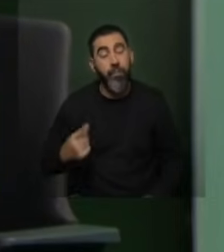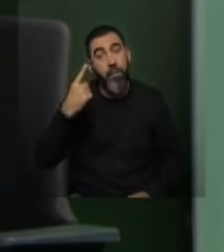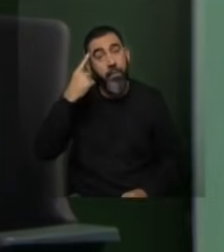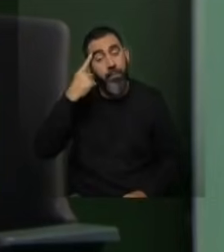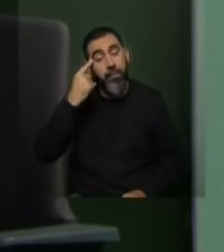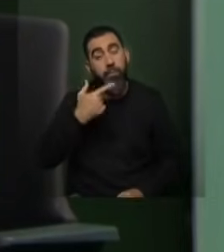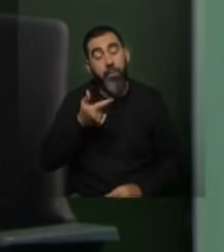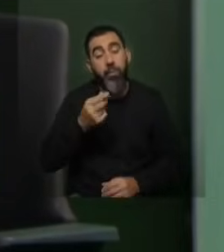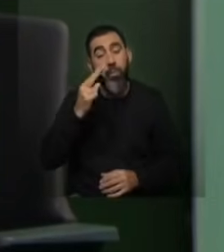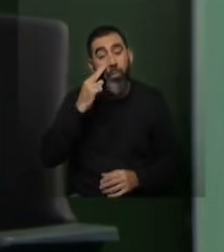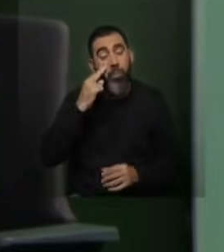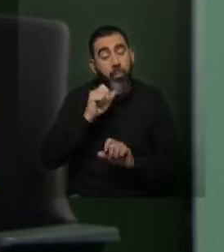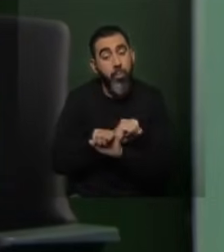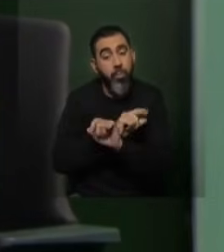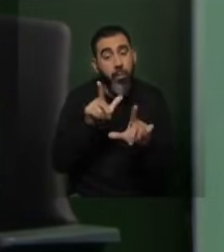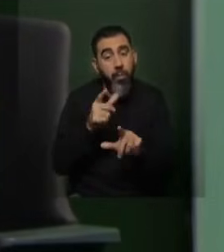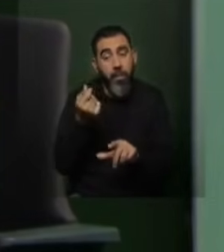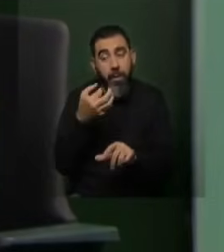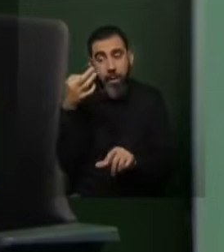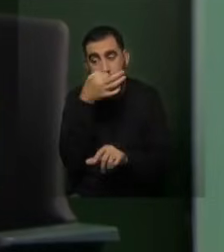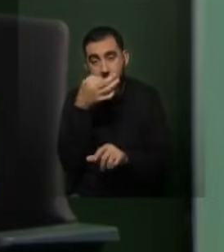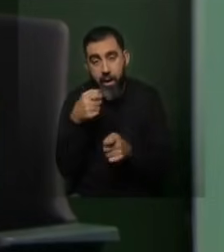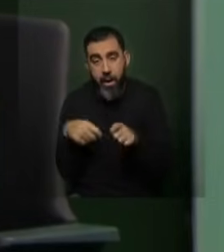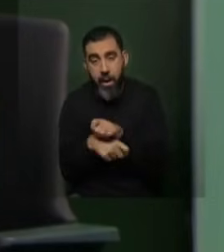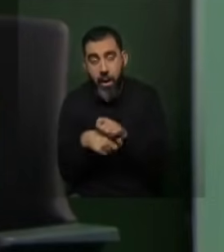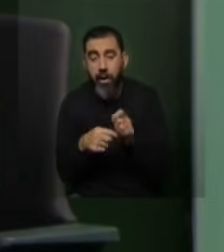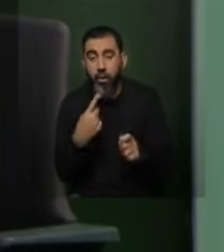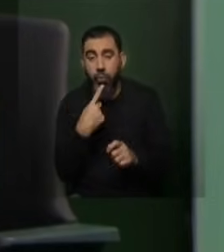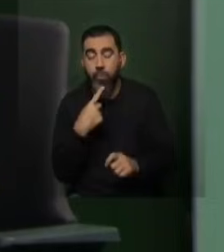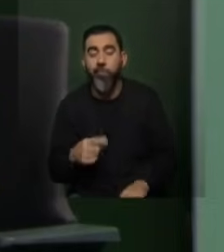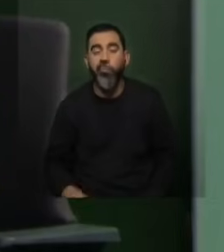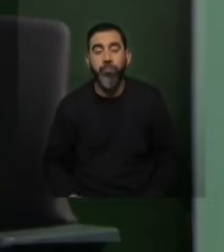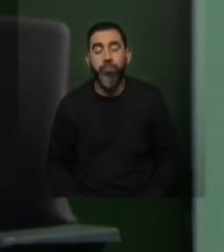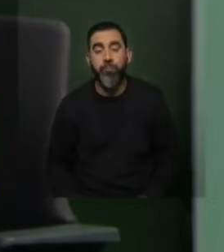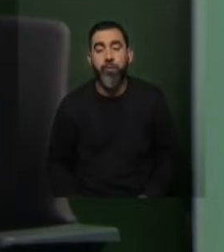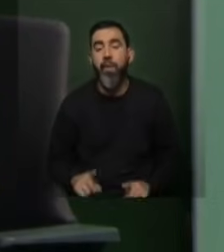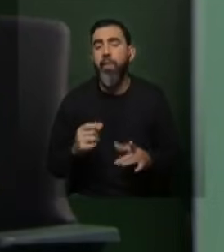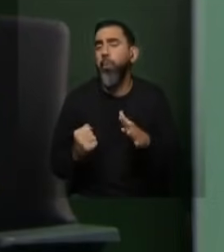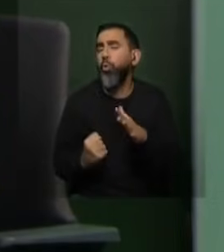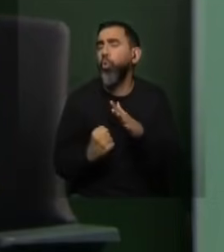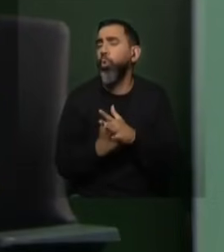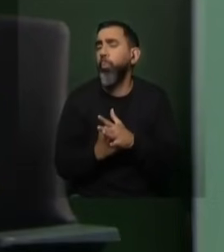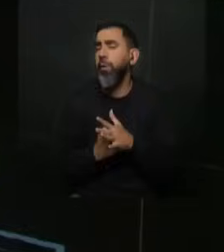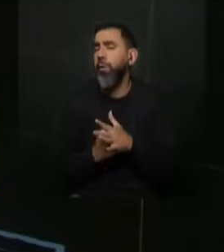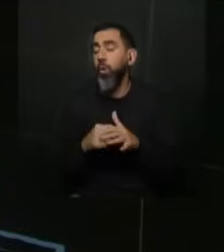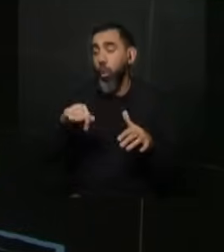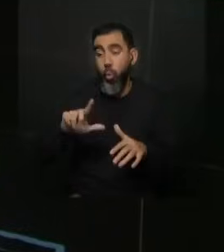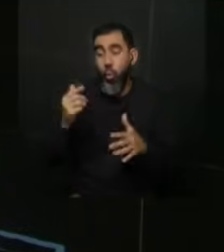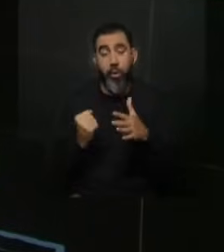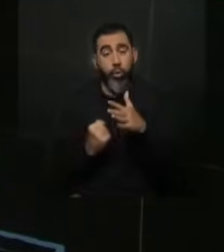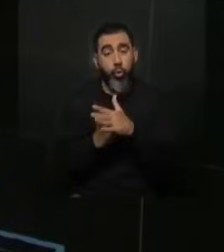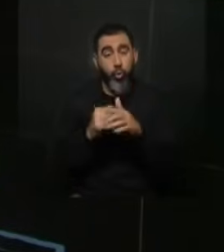en en el problema mayor que es la plata del narco en la la política uruguaya hay que topear o ya está topado Bueno hoy no existen